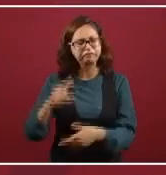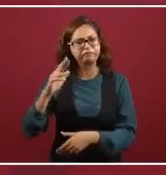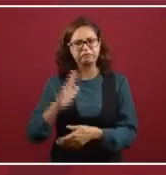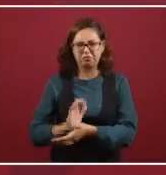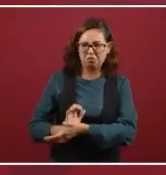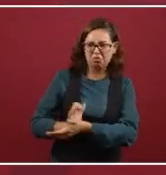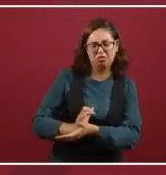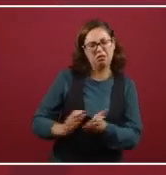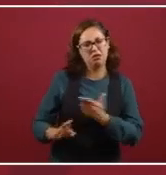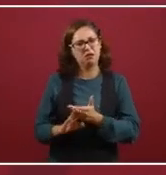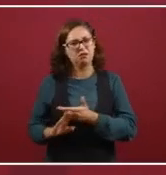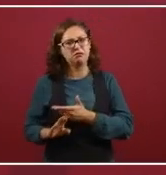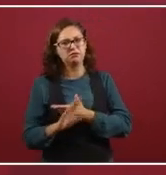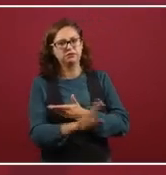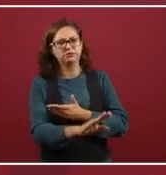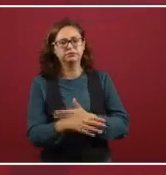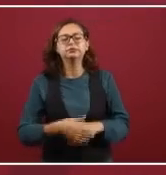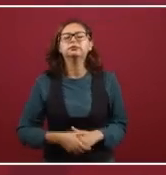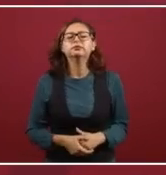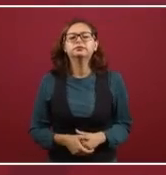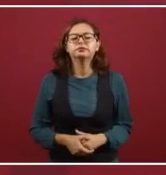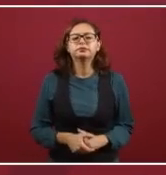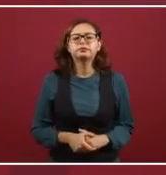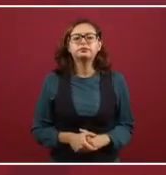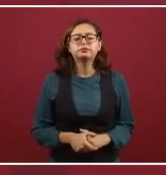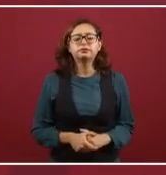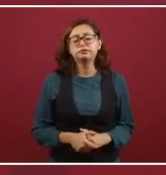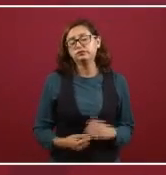Por último, decirles que hemos establecido contacto